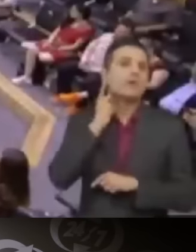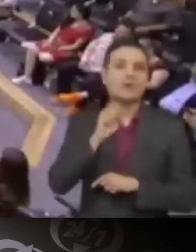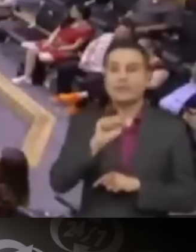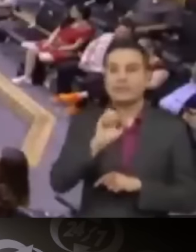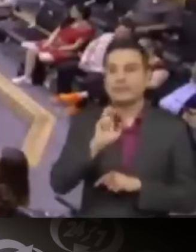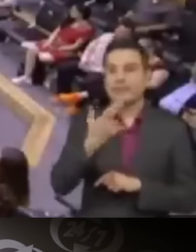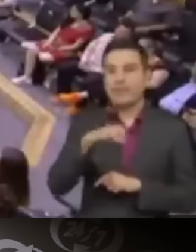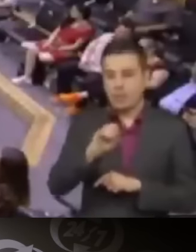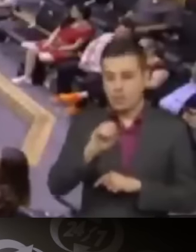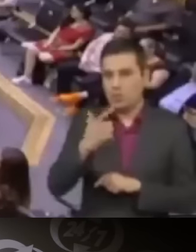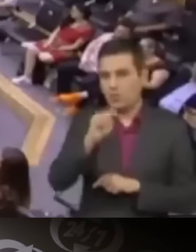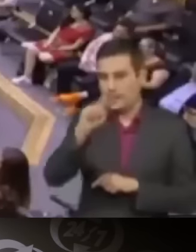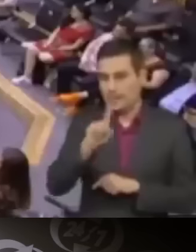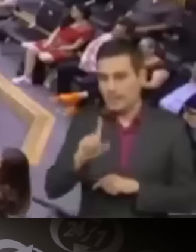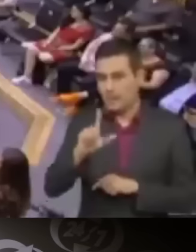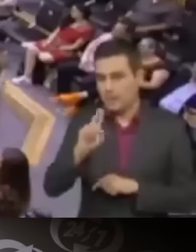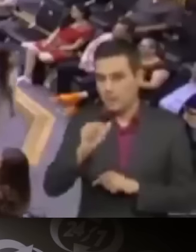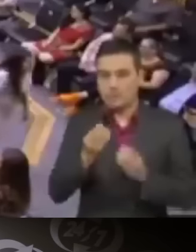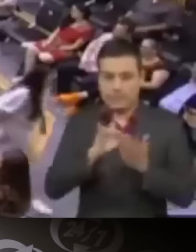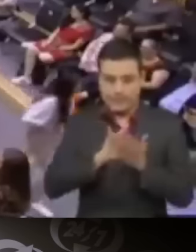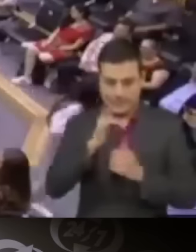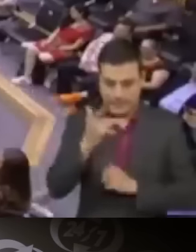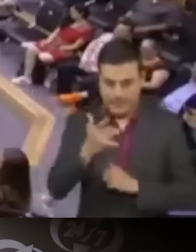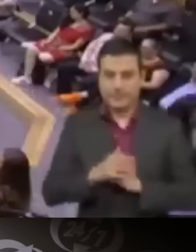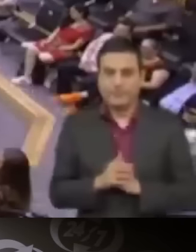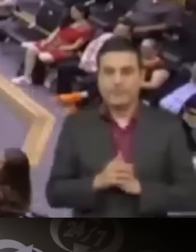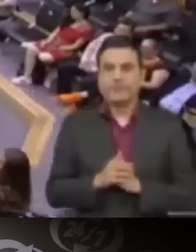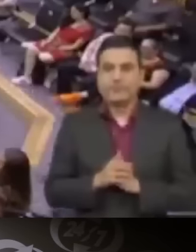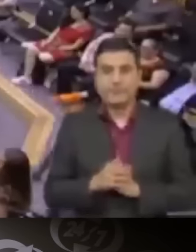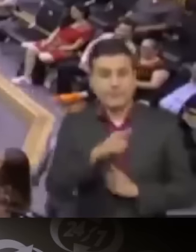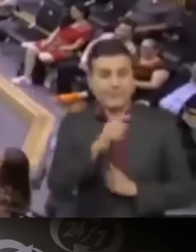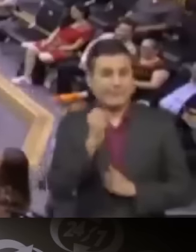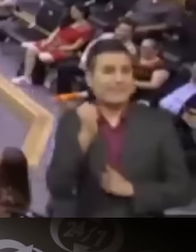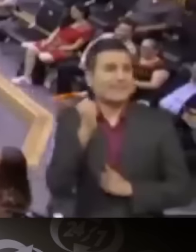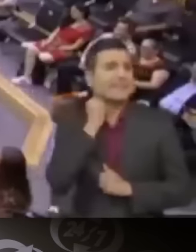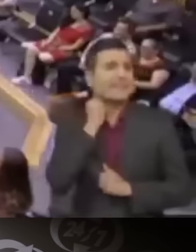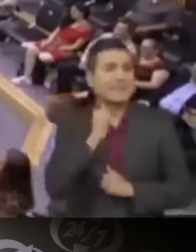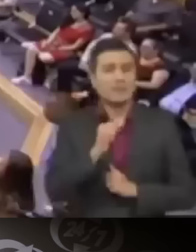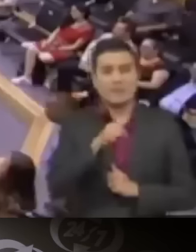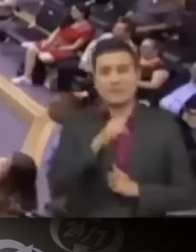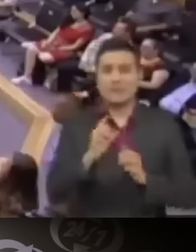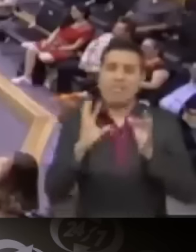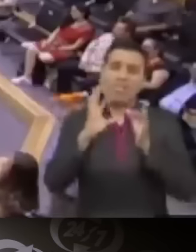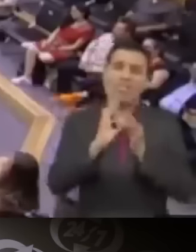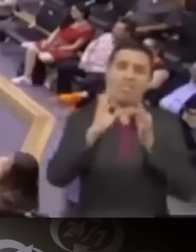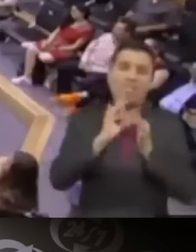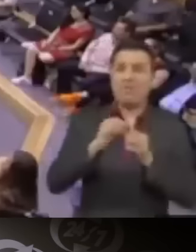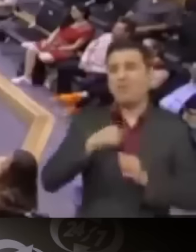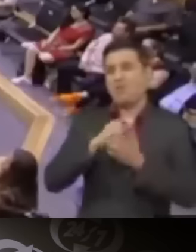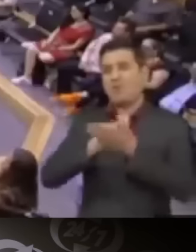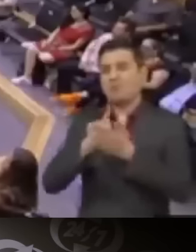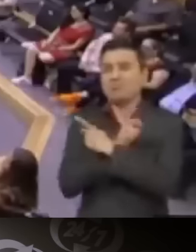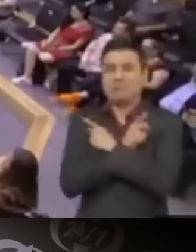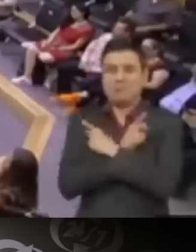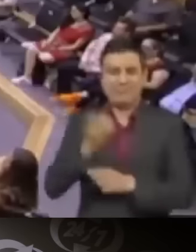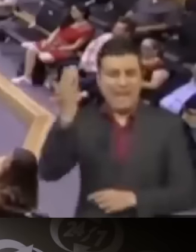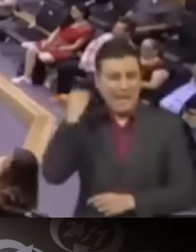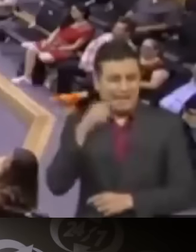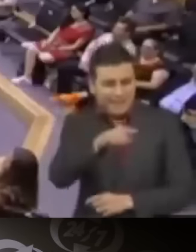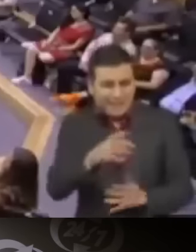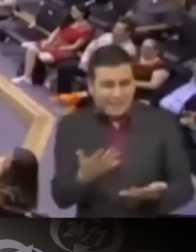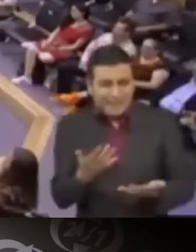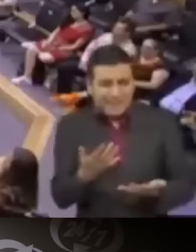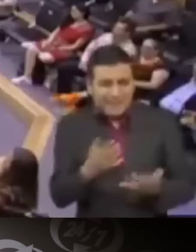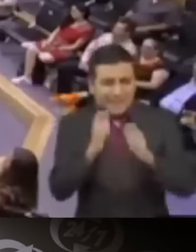Sergio Carlos Gutiérrez Luna. Gracias. Viene el senador Álvarez a darse baños de pureza cuando usurpó un lugar y aquí tengo la